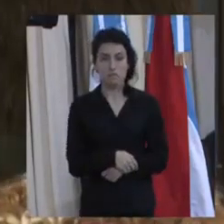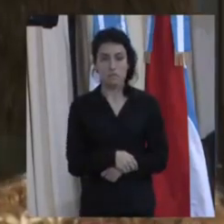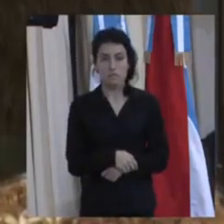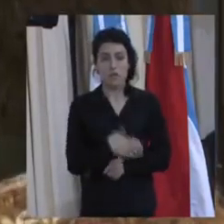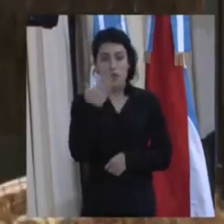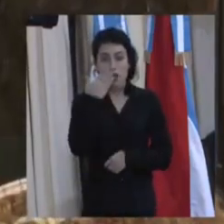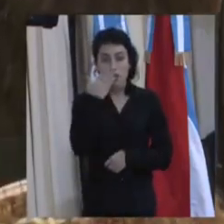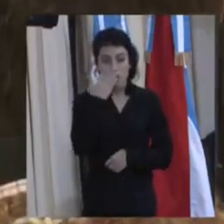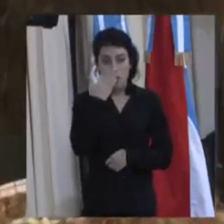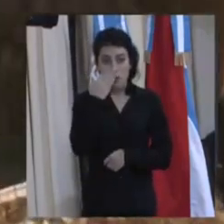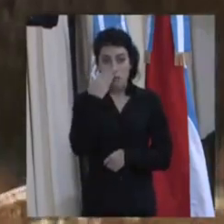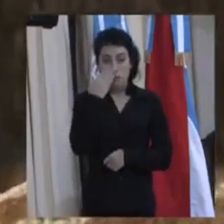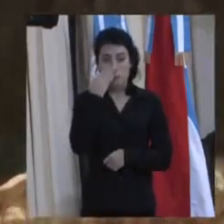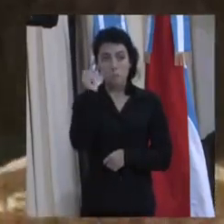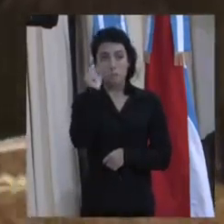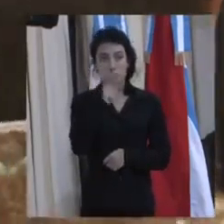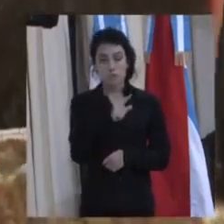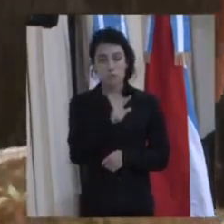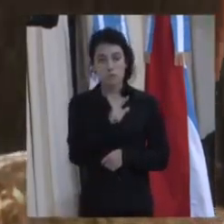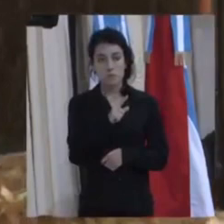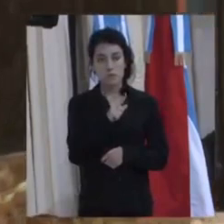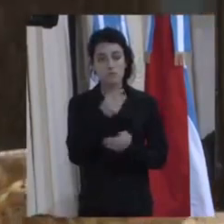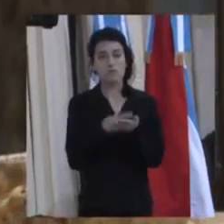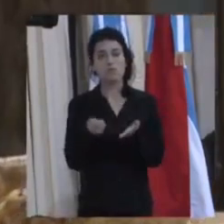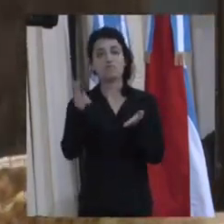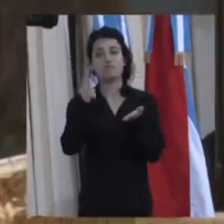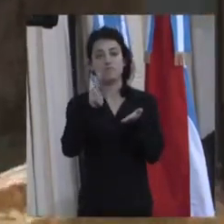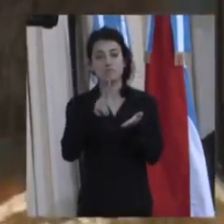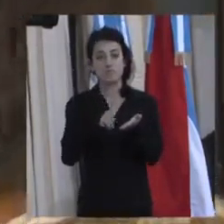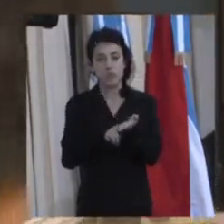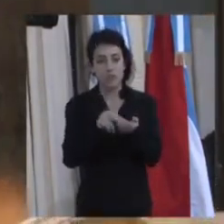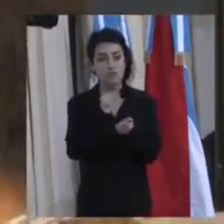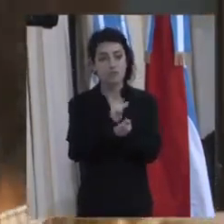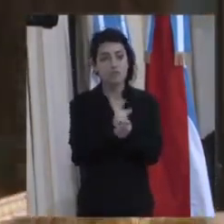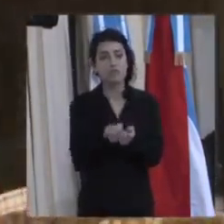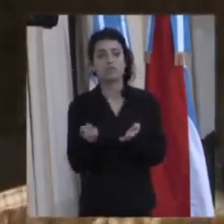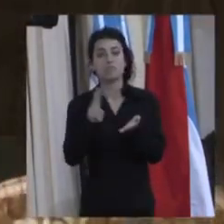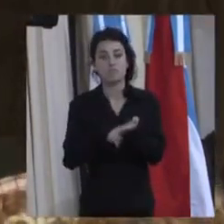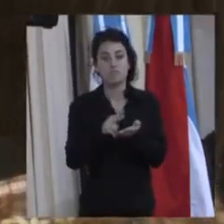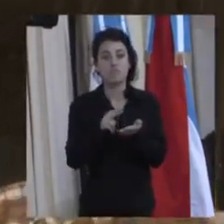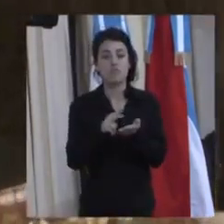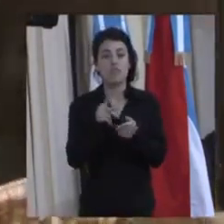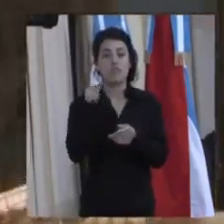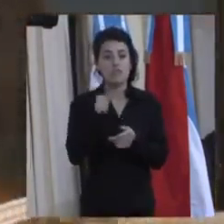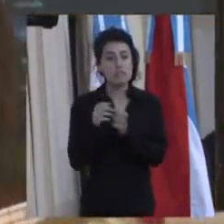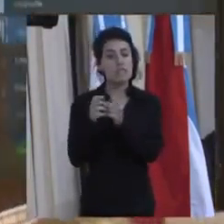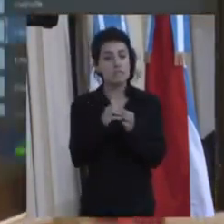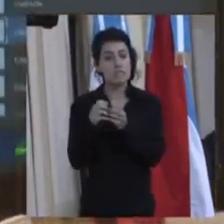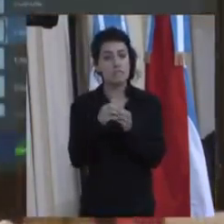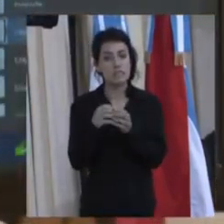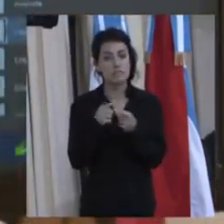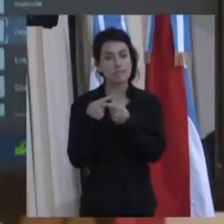En Córdoba, digamos, nuevamente se reeditó esa escena de disputa